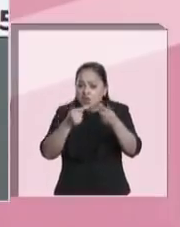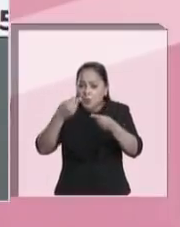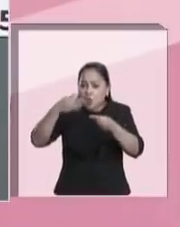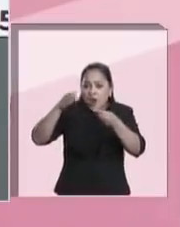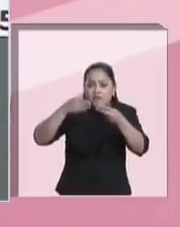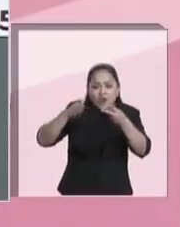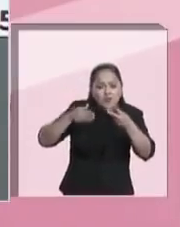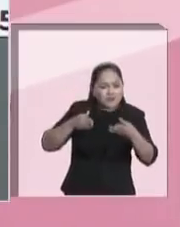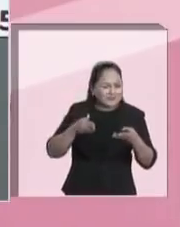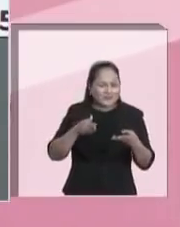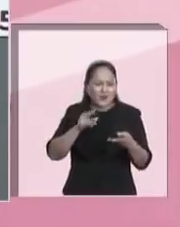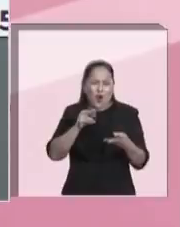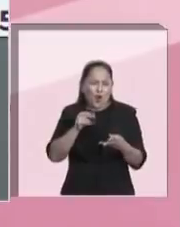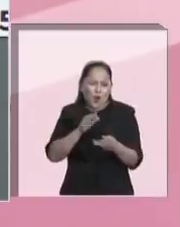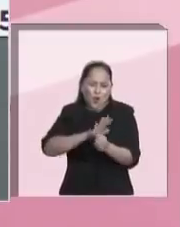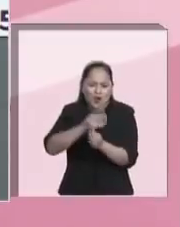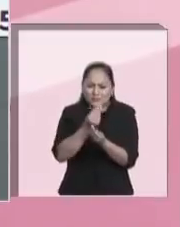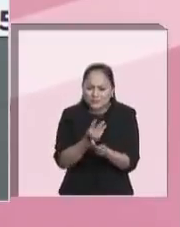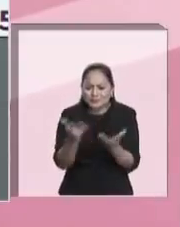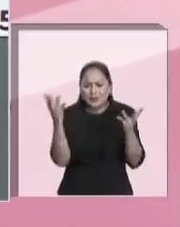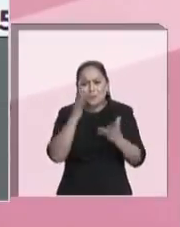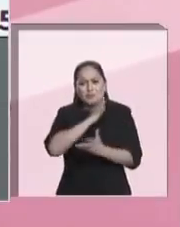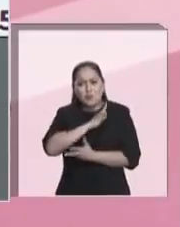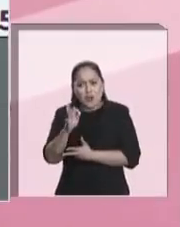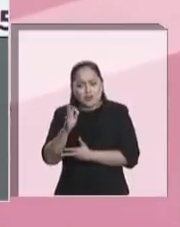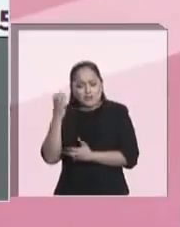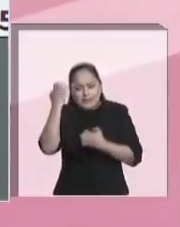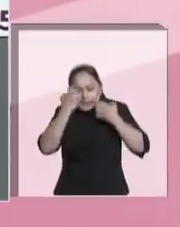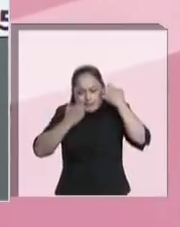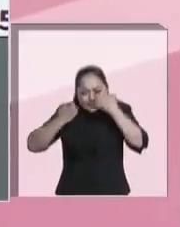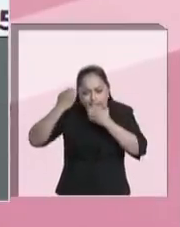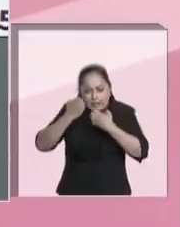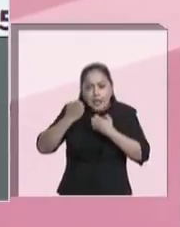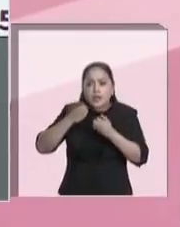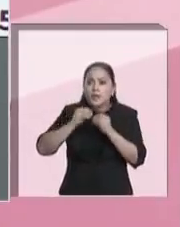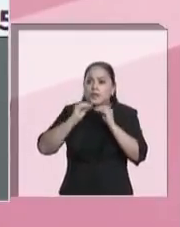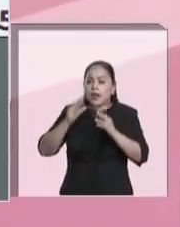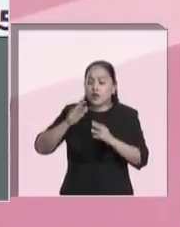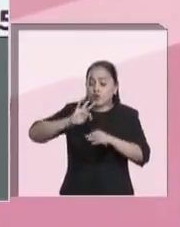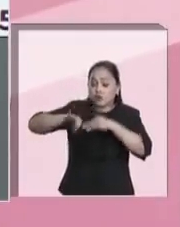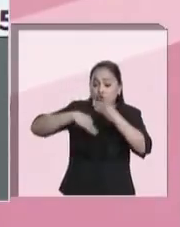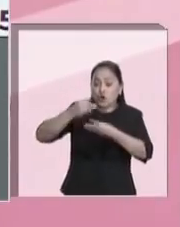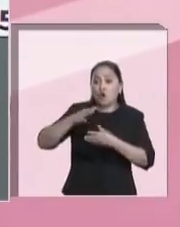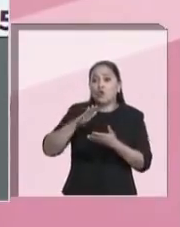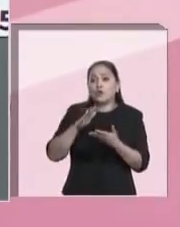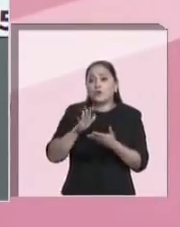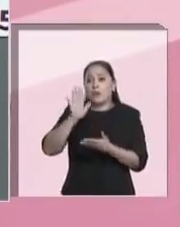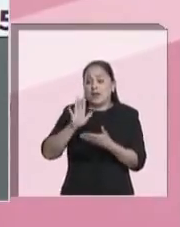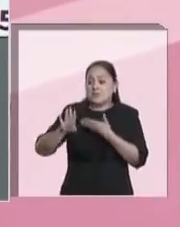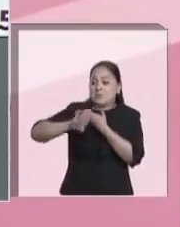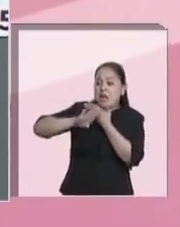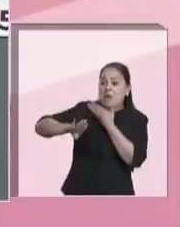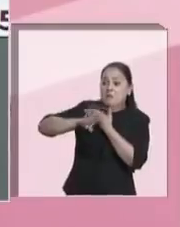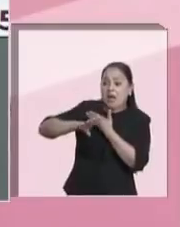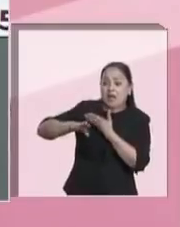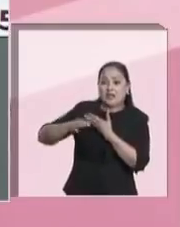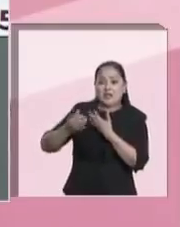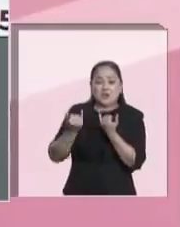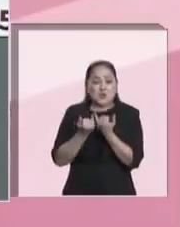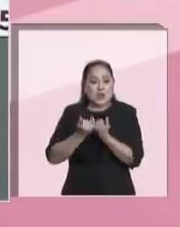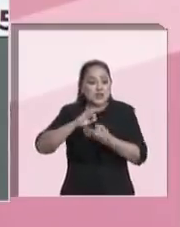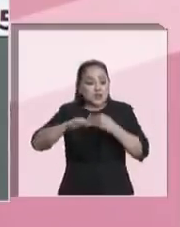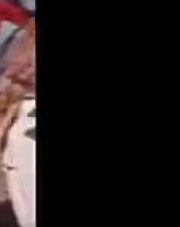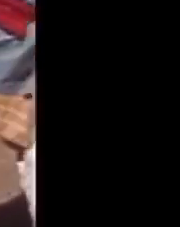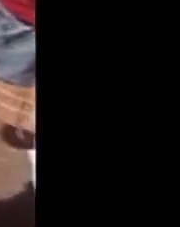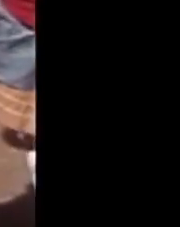ninguna alternativa. Y desde luego, pues todos están aquí contra mí echándome montón.